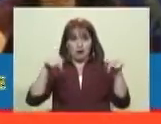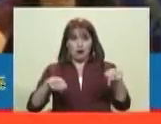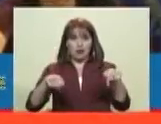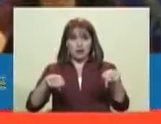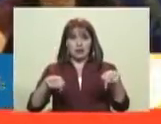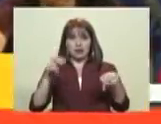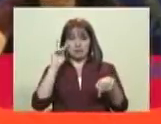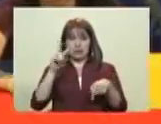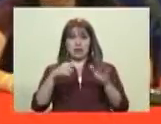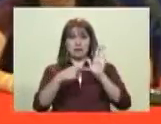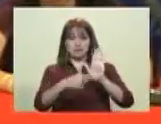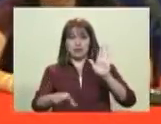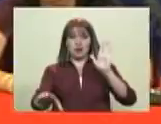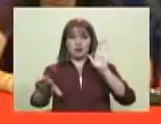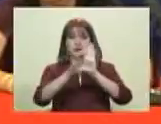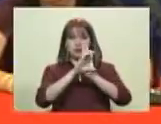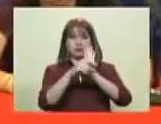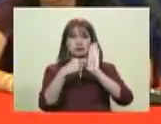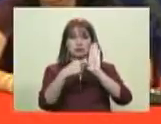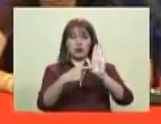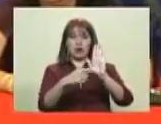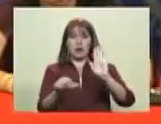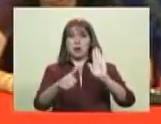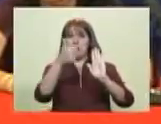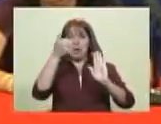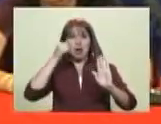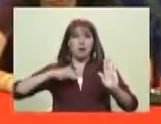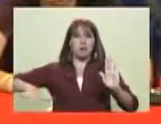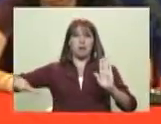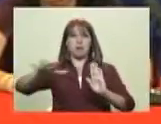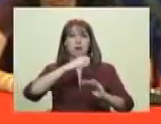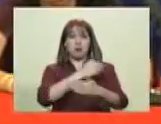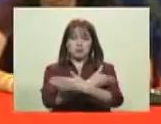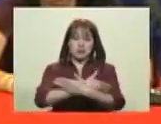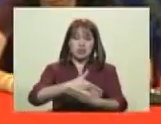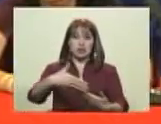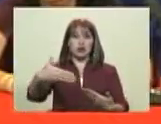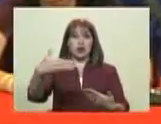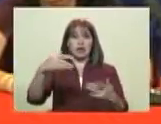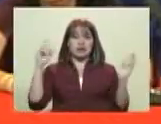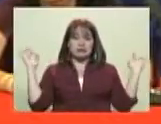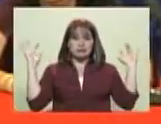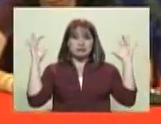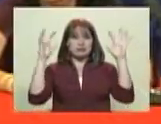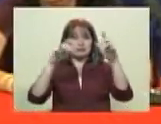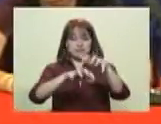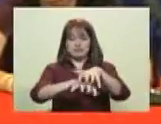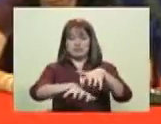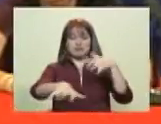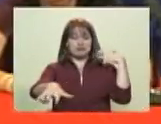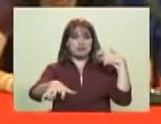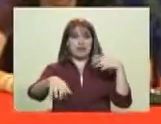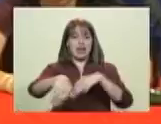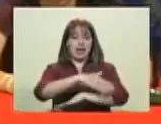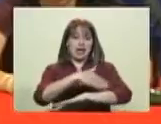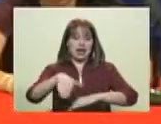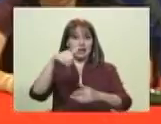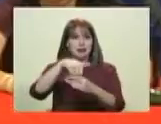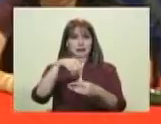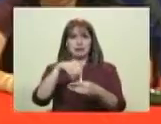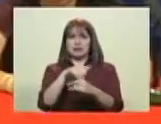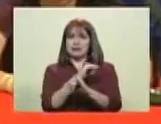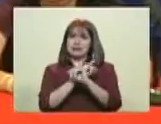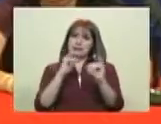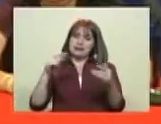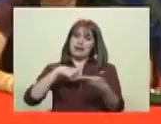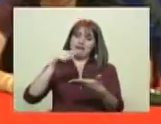mi esto, más el pueblo 8 millones en las calles y en los centros de votación. Ya le